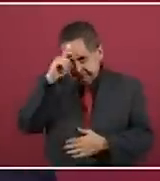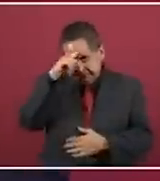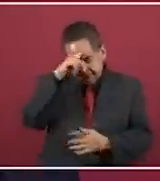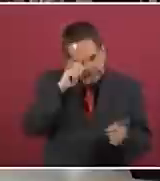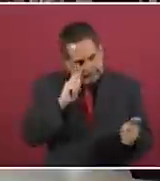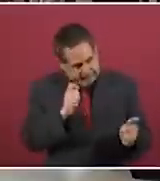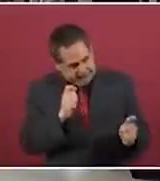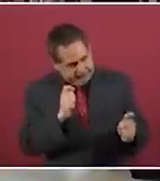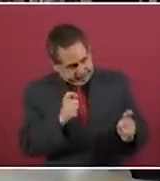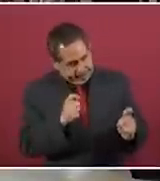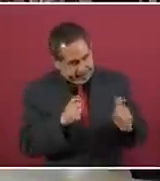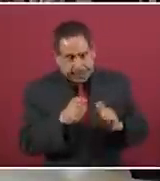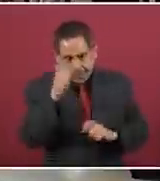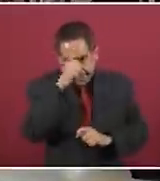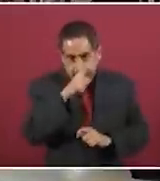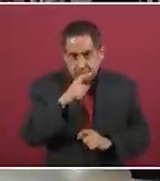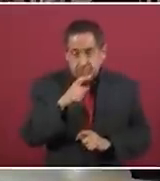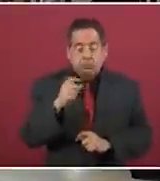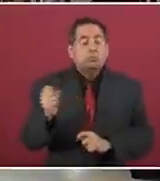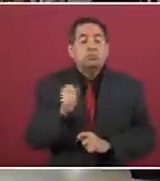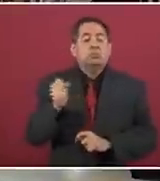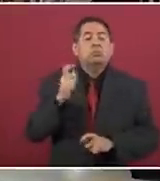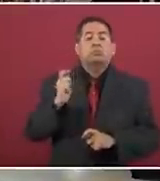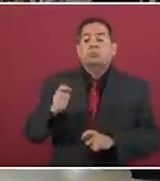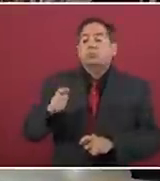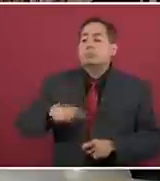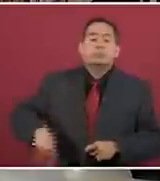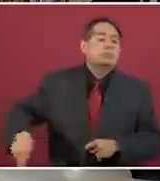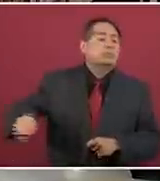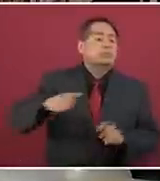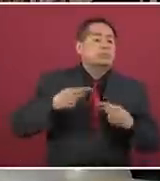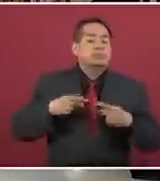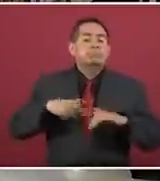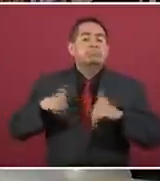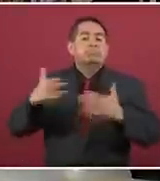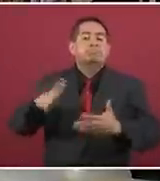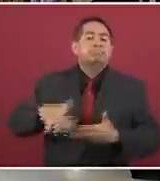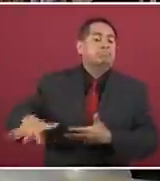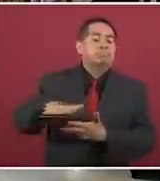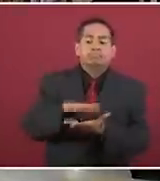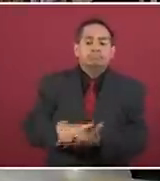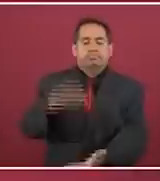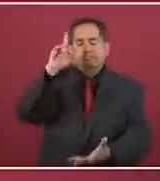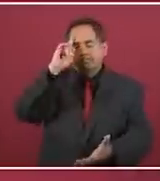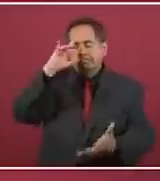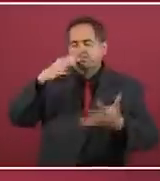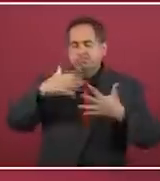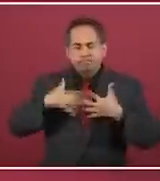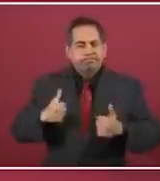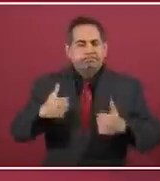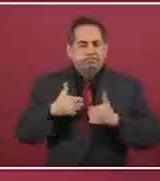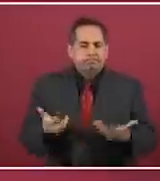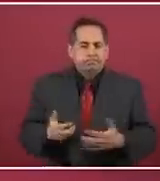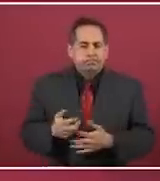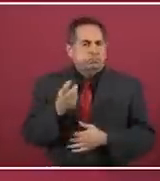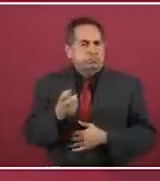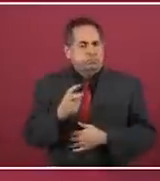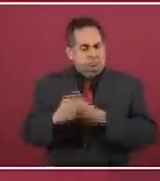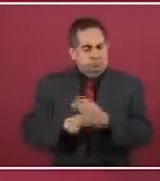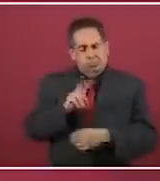Afortunadamente, la mayoría lo entiende perfectamente. Por eso vamos de gane.